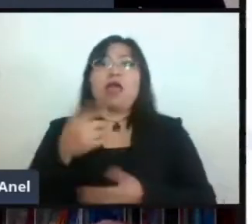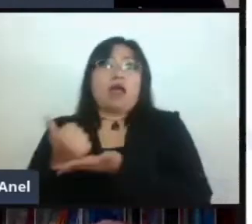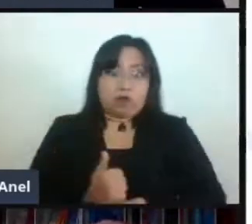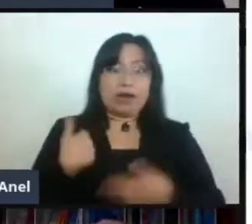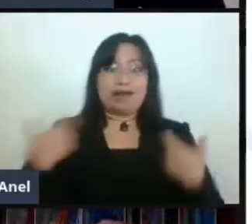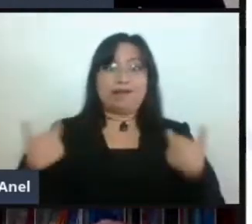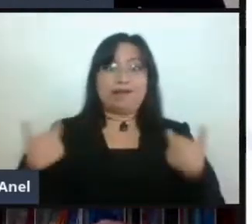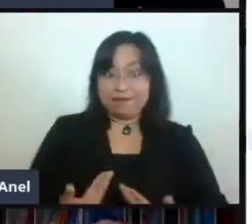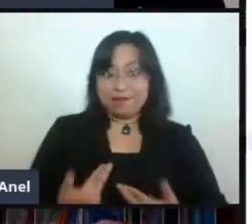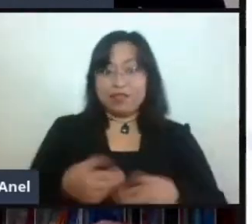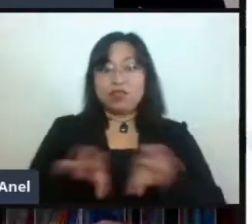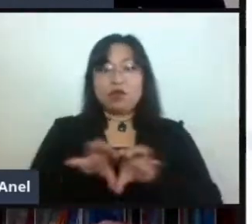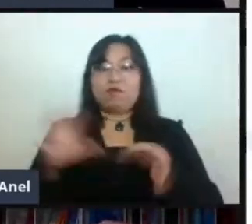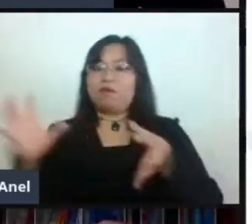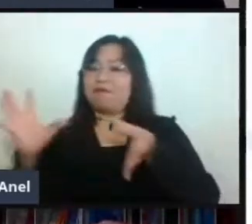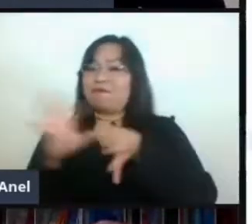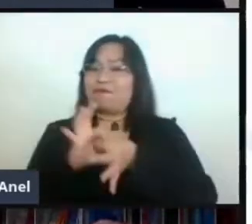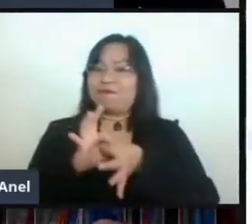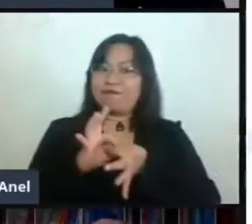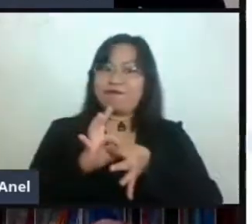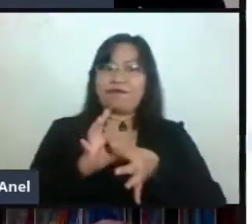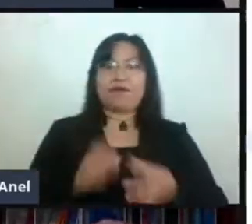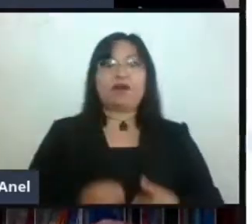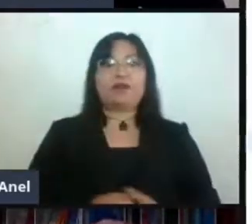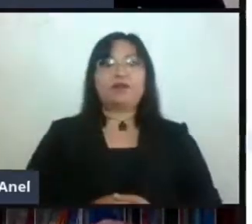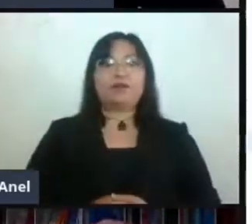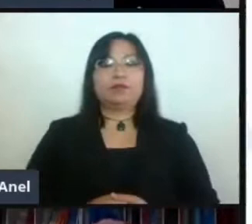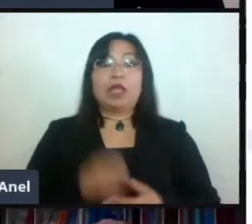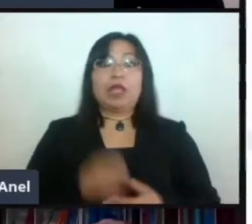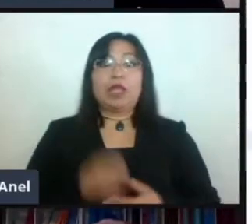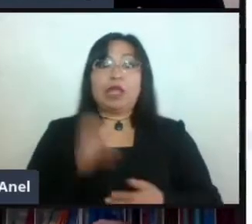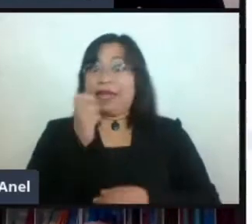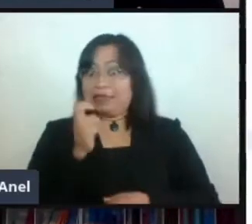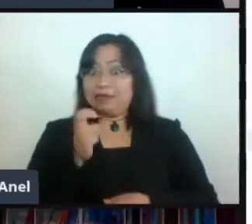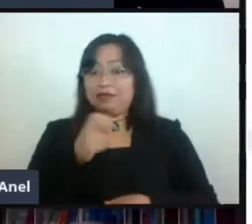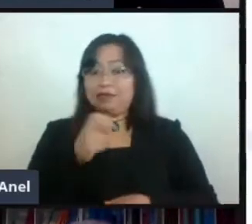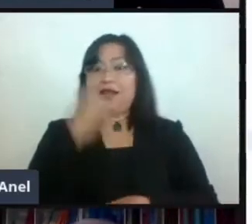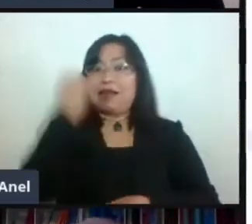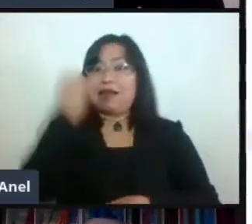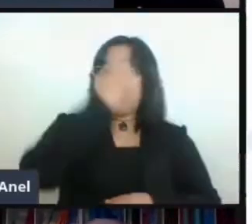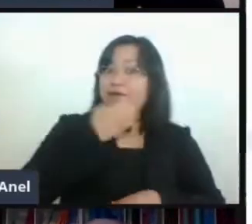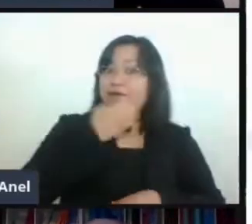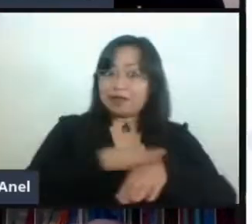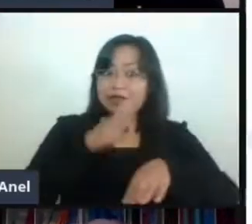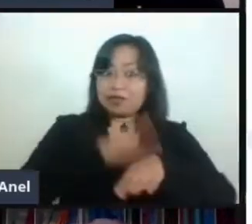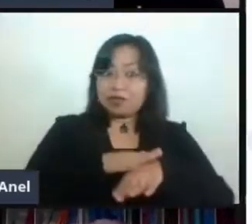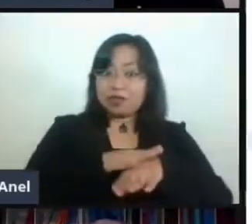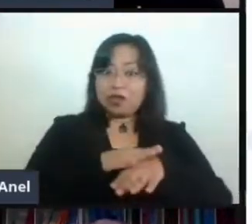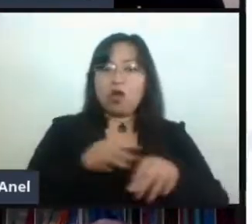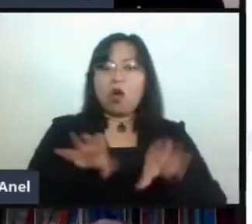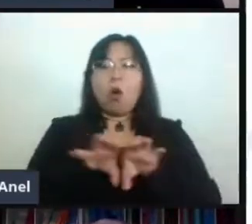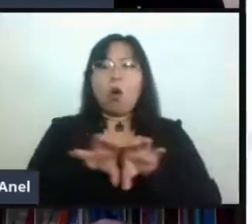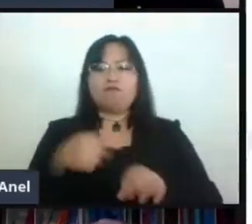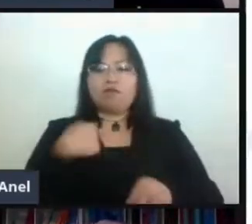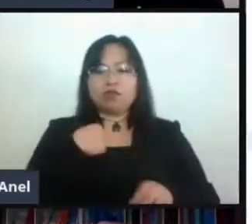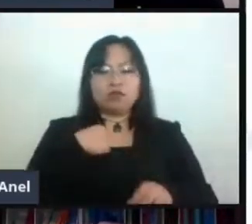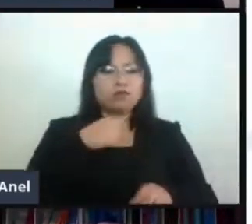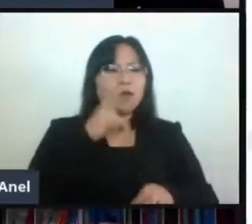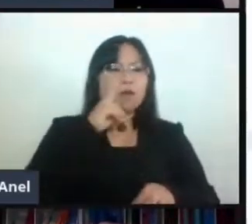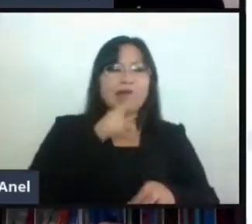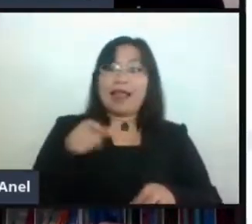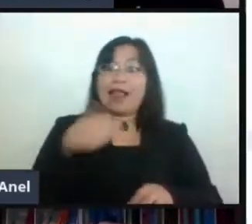Entonces, la evaluación sirve para eso, para saber en dónde nos encontramos parados en un momento determinado y hacia dónde podemos